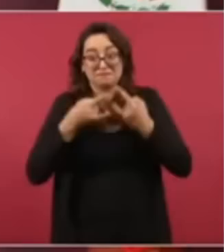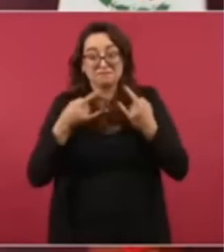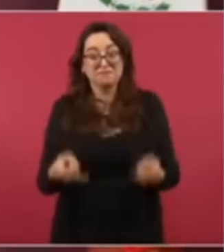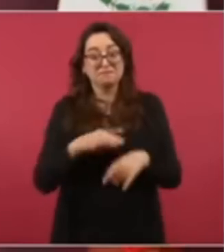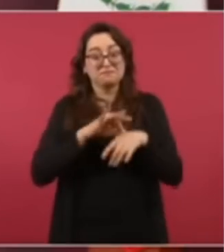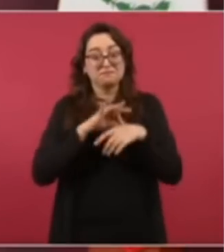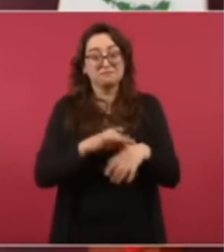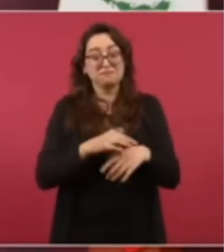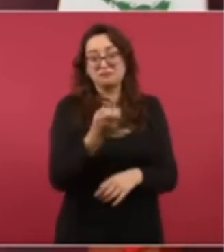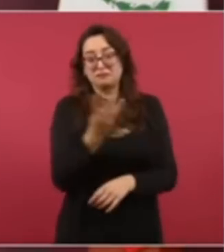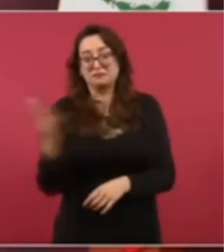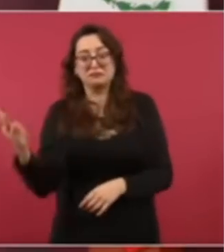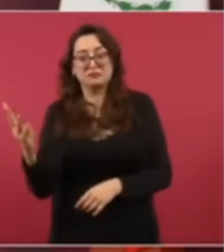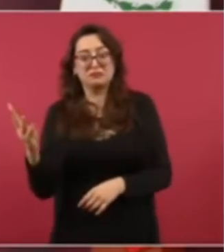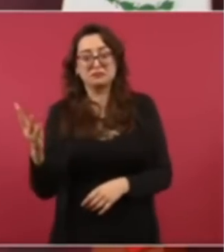estos mexicanos